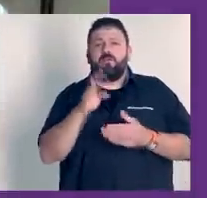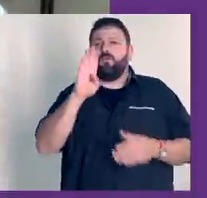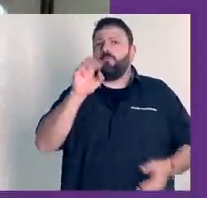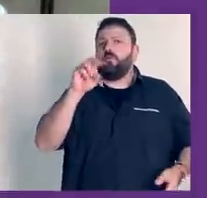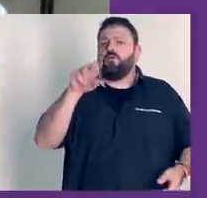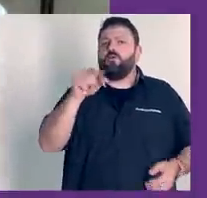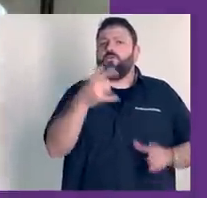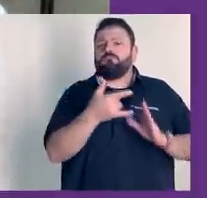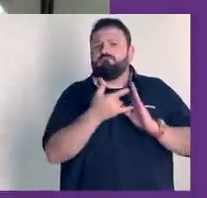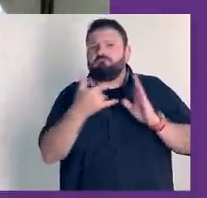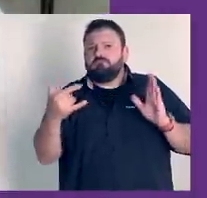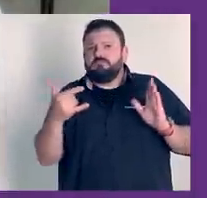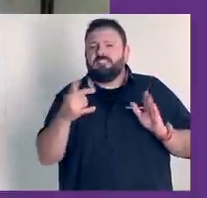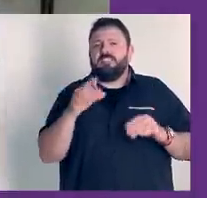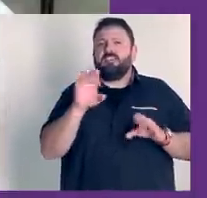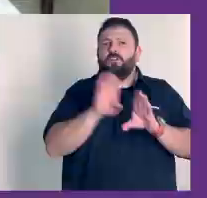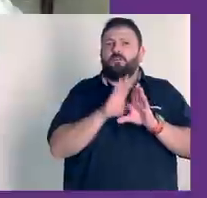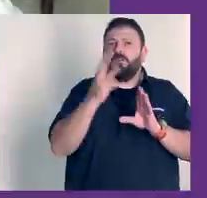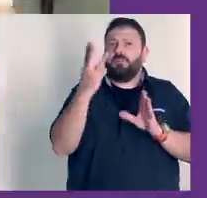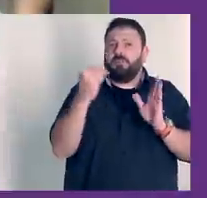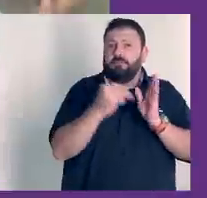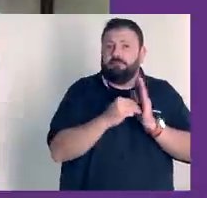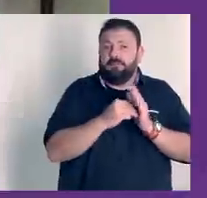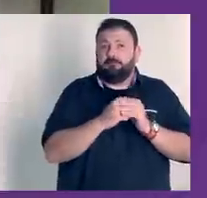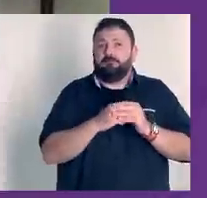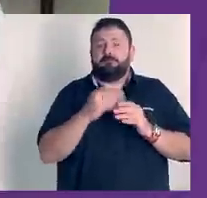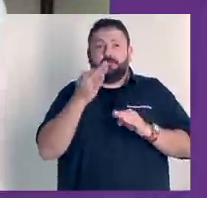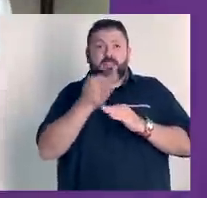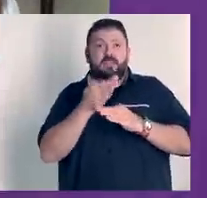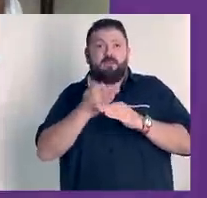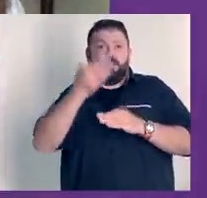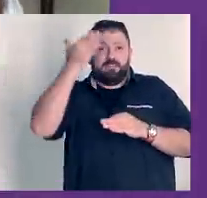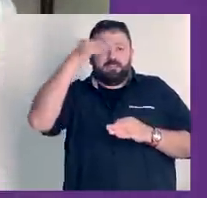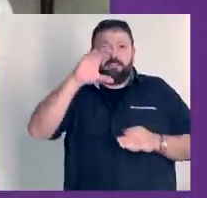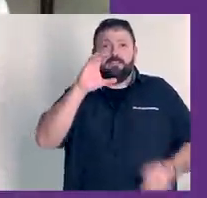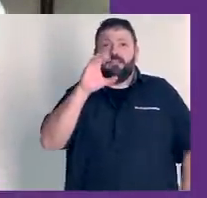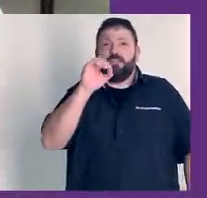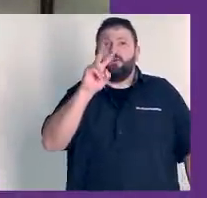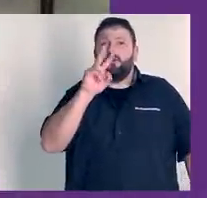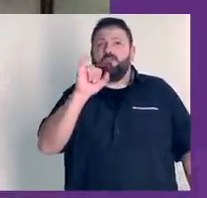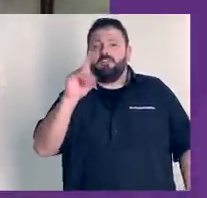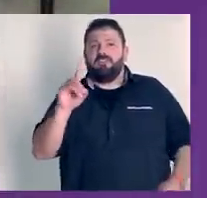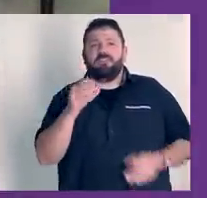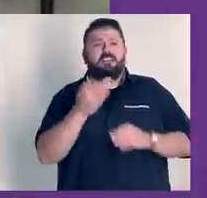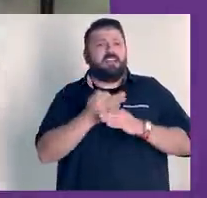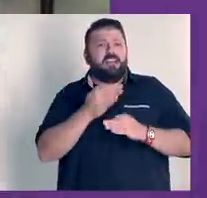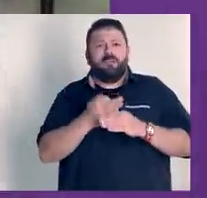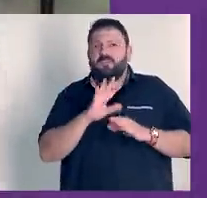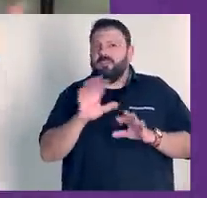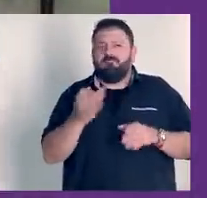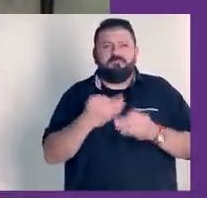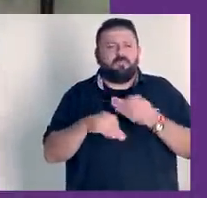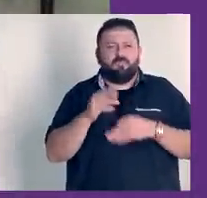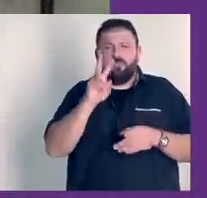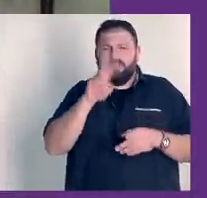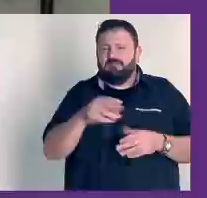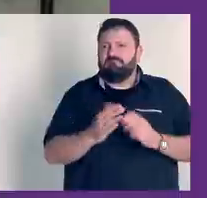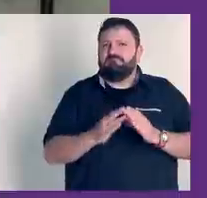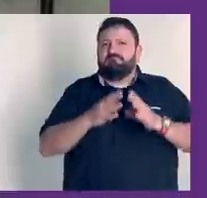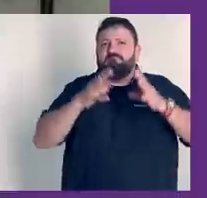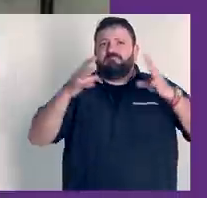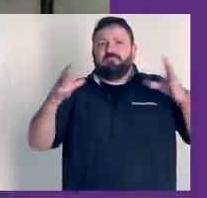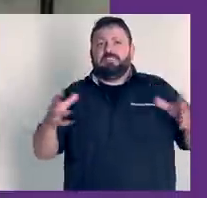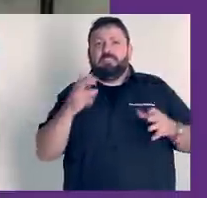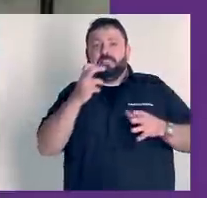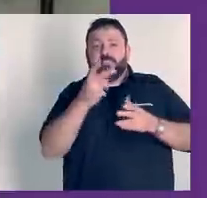es originalmente de 2,000, pero ahorita con el COVID, imagínense qué cosa más hermosa, Omnilife hizo todavía un incremento de este